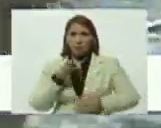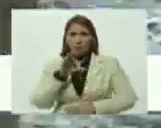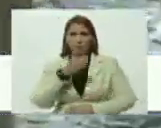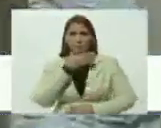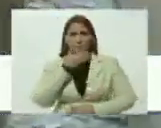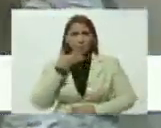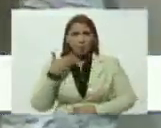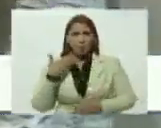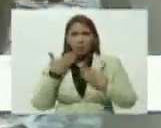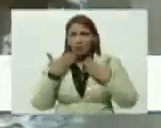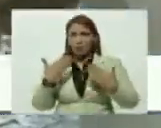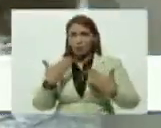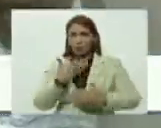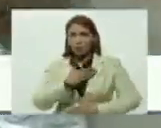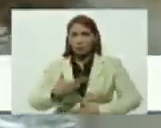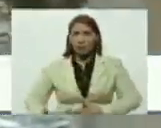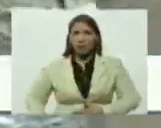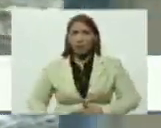mejor. Gracias, presidente.